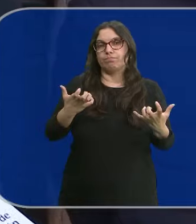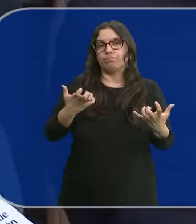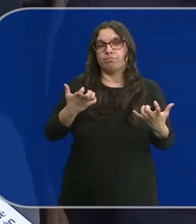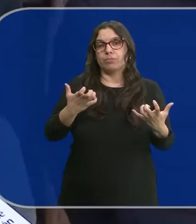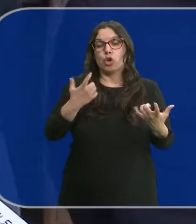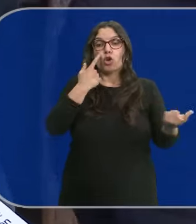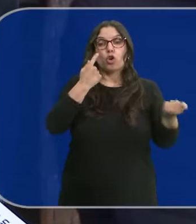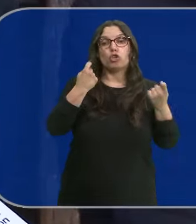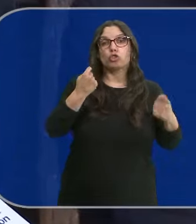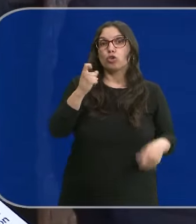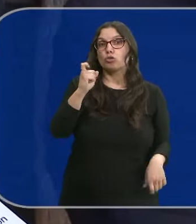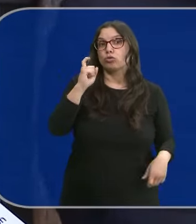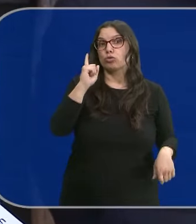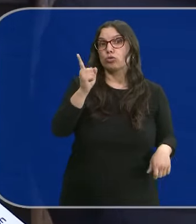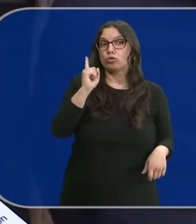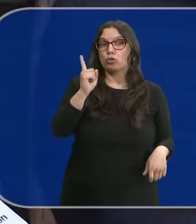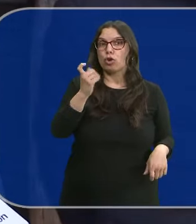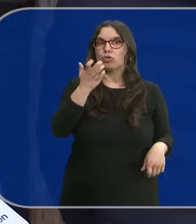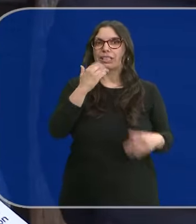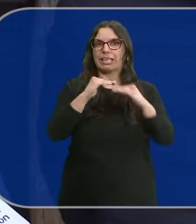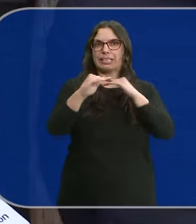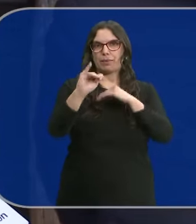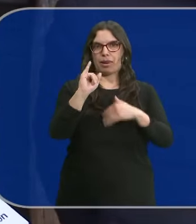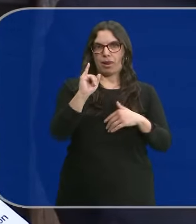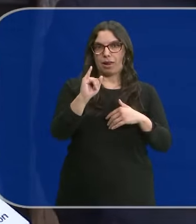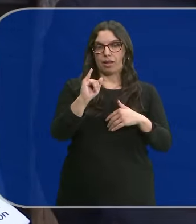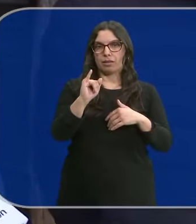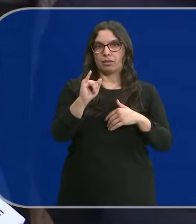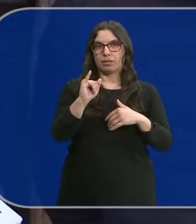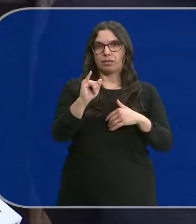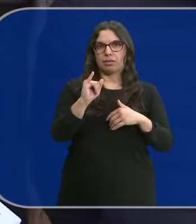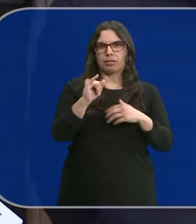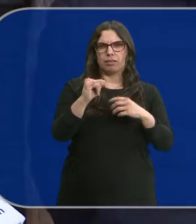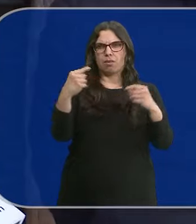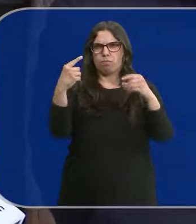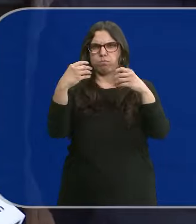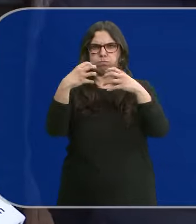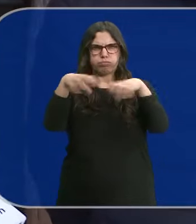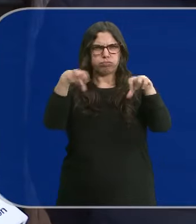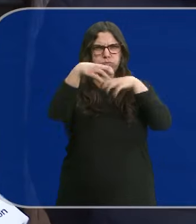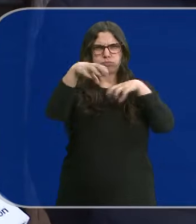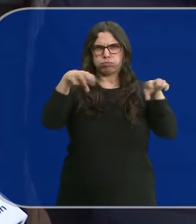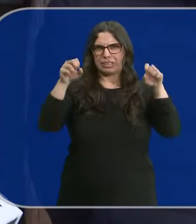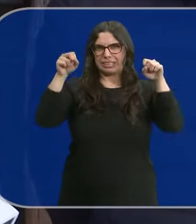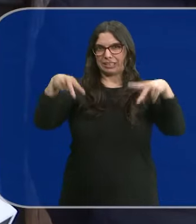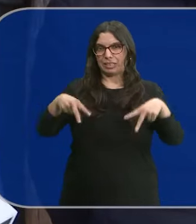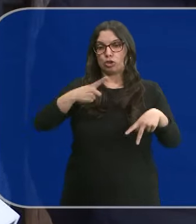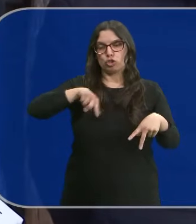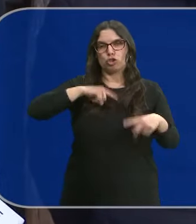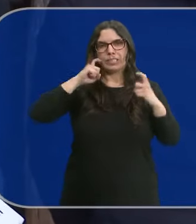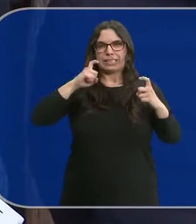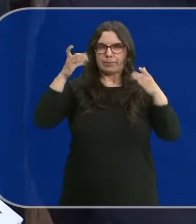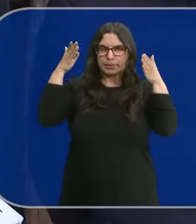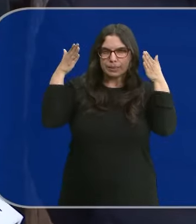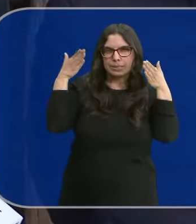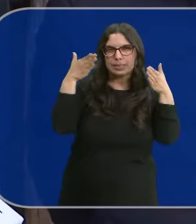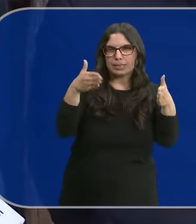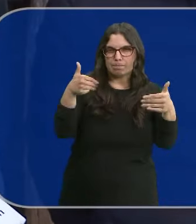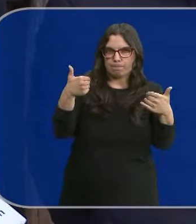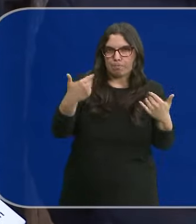a controlar a partir de la estabilidad y sin rupturas. Nosotros intentamos intensificar, estamos